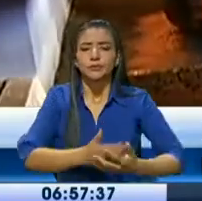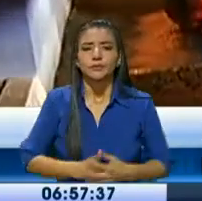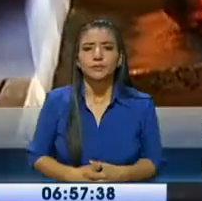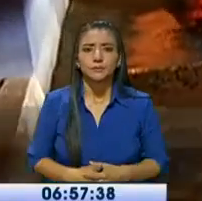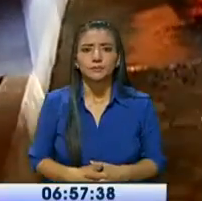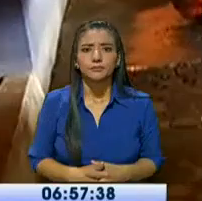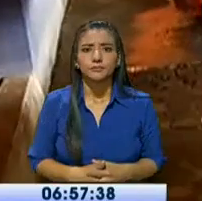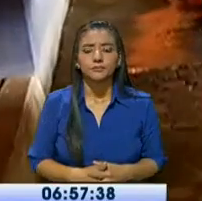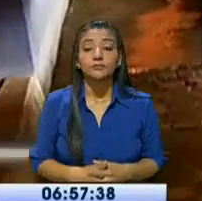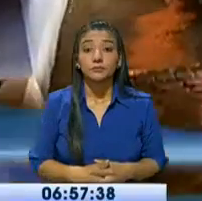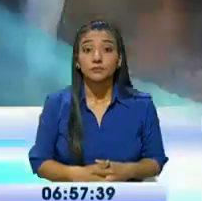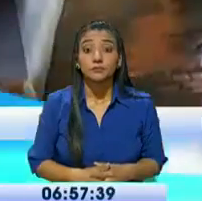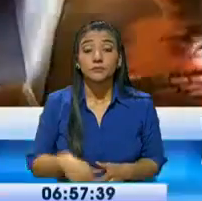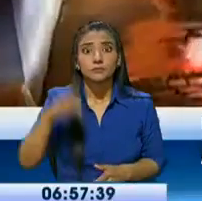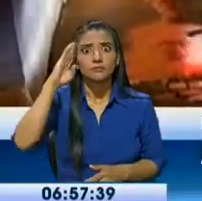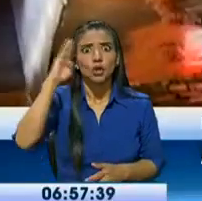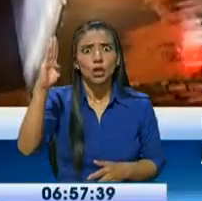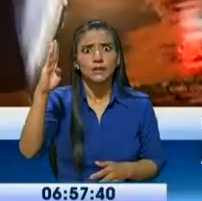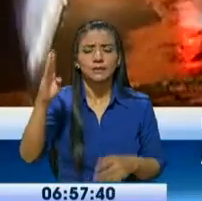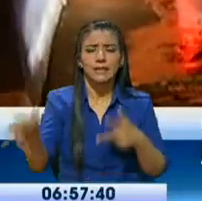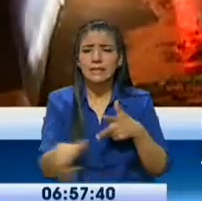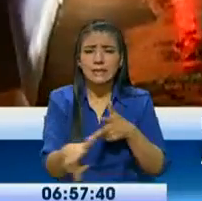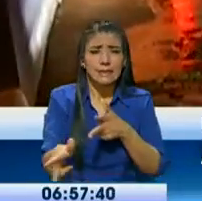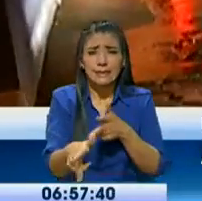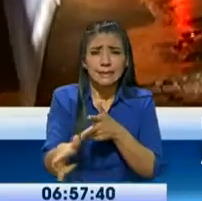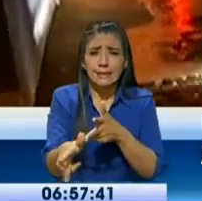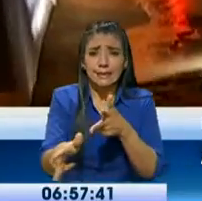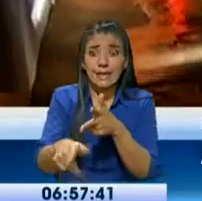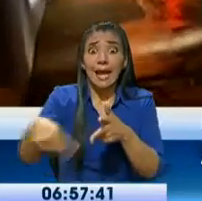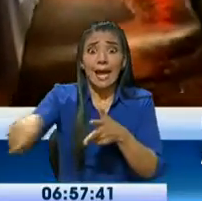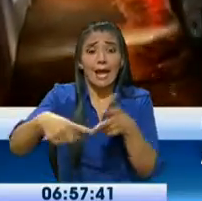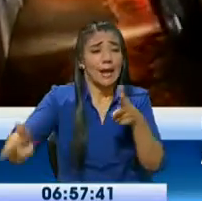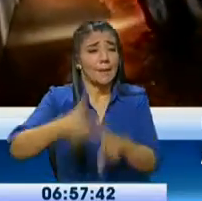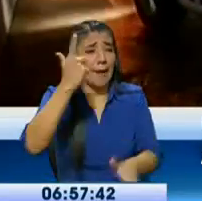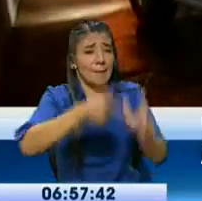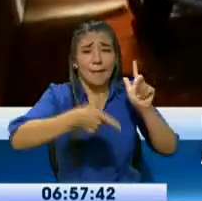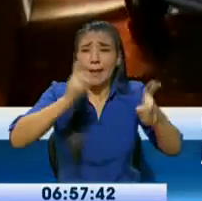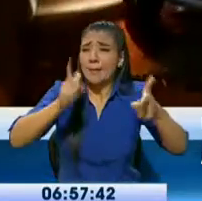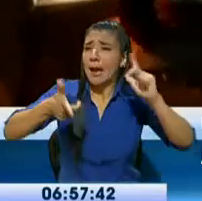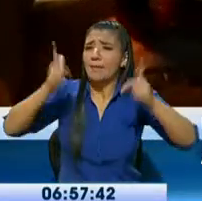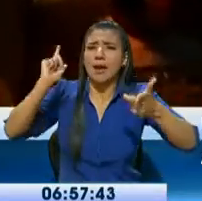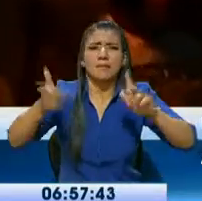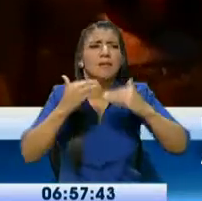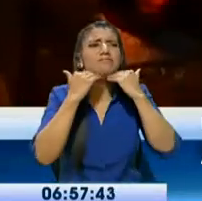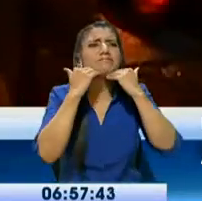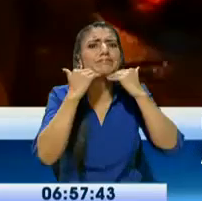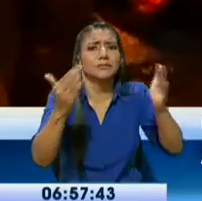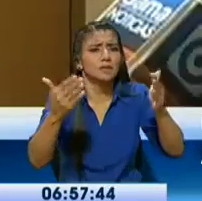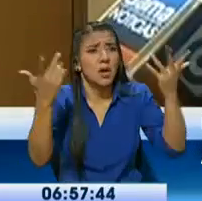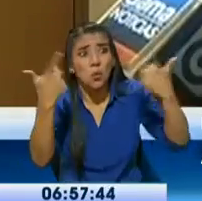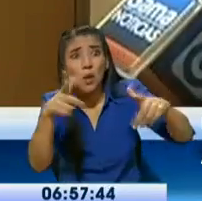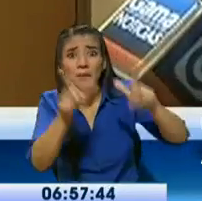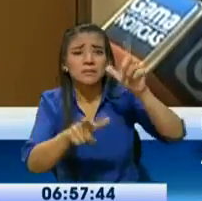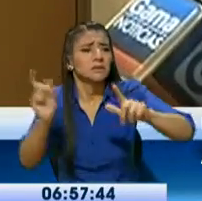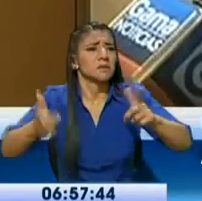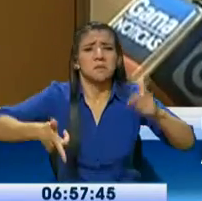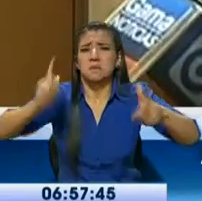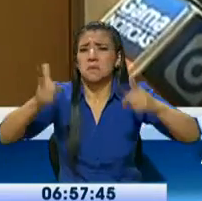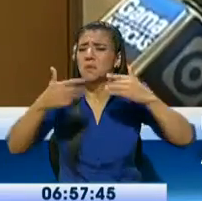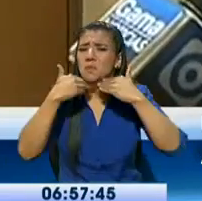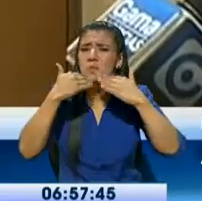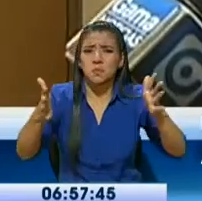la policía, ellos cogieron y comenzaron a abrir fuego. Ya comenzaron a disparar sin importarle quién estaba ahí. Al